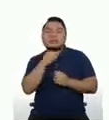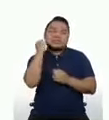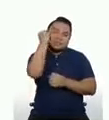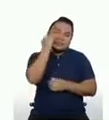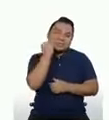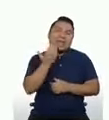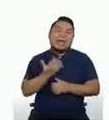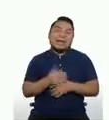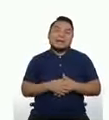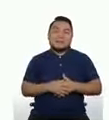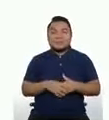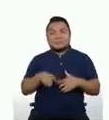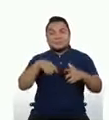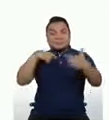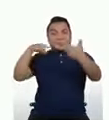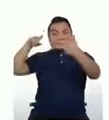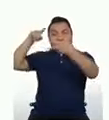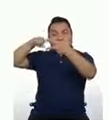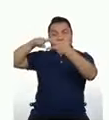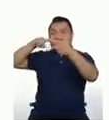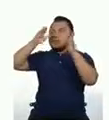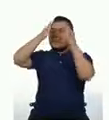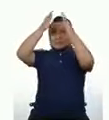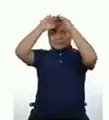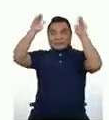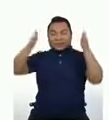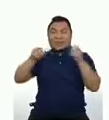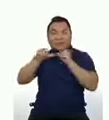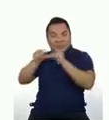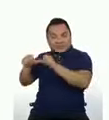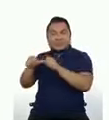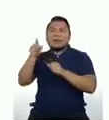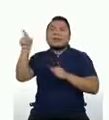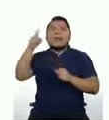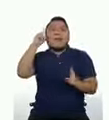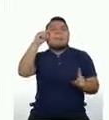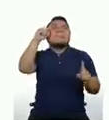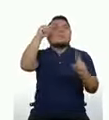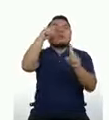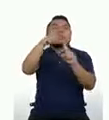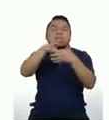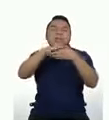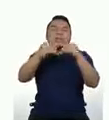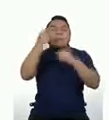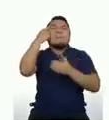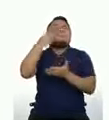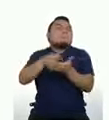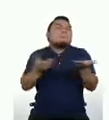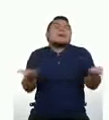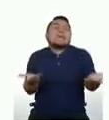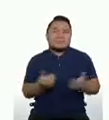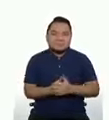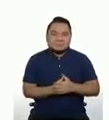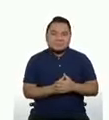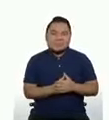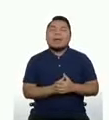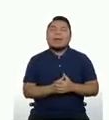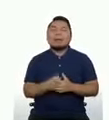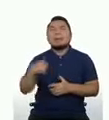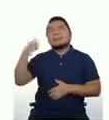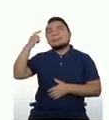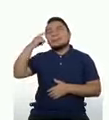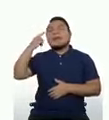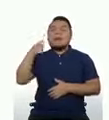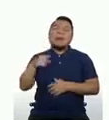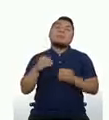Seguimos completando nuestro cuadro. En propósito del texto, ¿Para qué escribiré este texto?